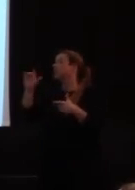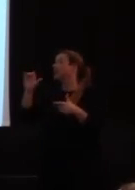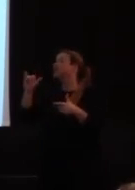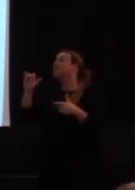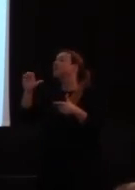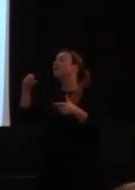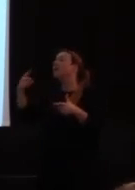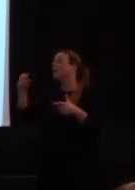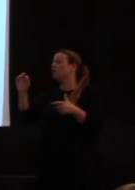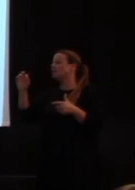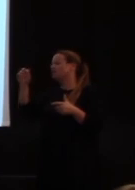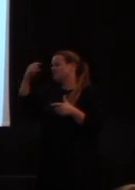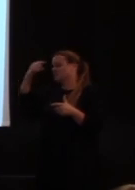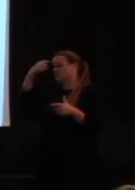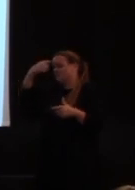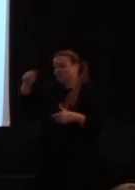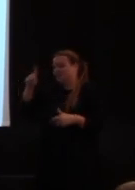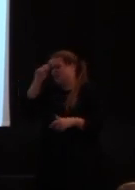sabía.